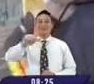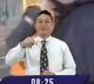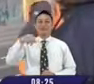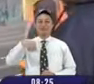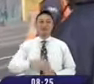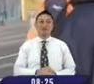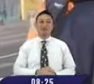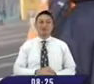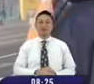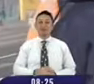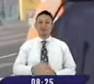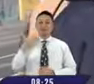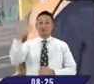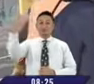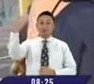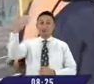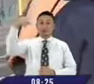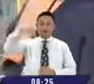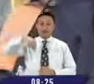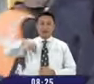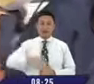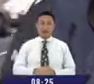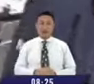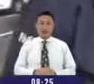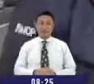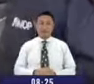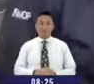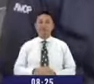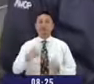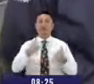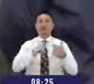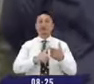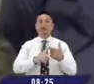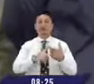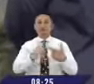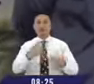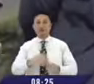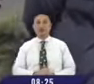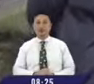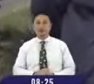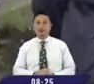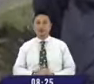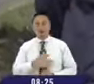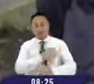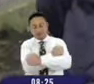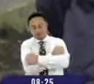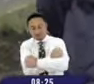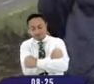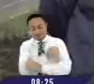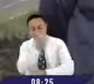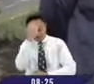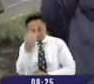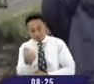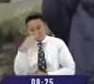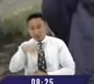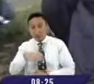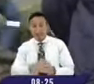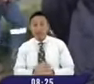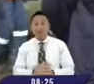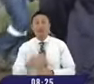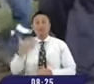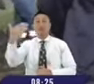está haciendo a través del EMOP. Segundo, darles un fuerte y caluroso abrazo, saludo por parte de nuestro querido alcalde y nuestra